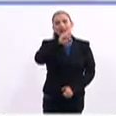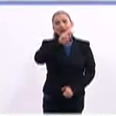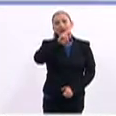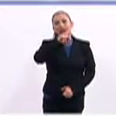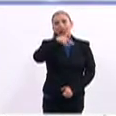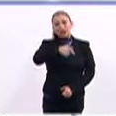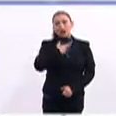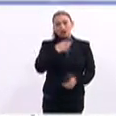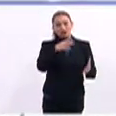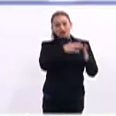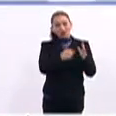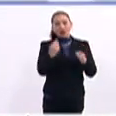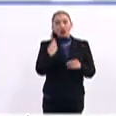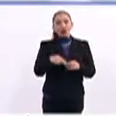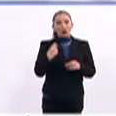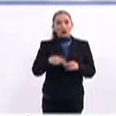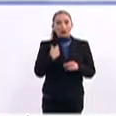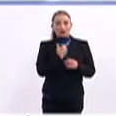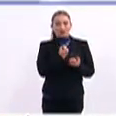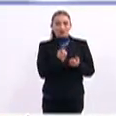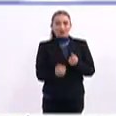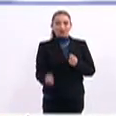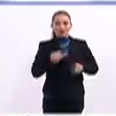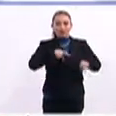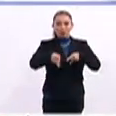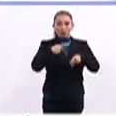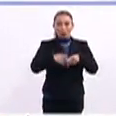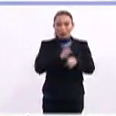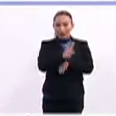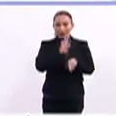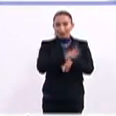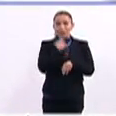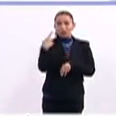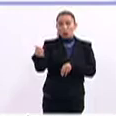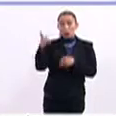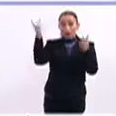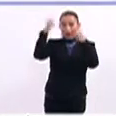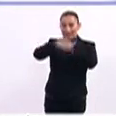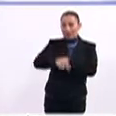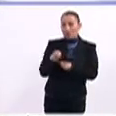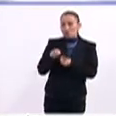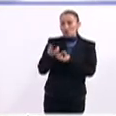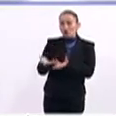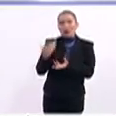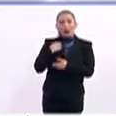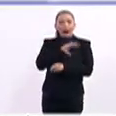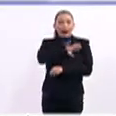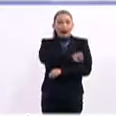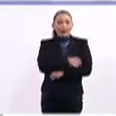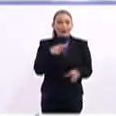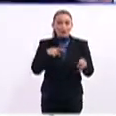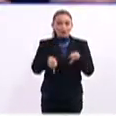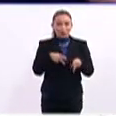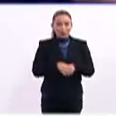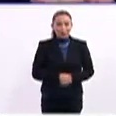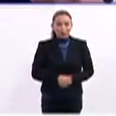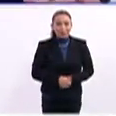el nombre de un famoso jugador de fútbol brasileño, nombre puesto por su padrino, quien era un amante del